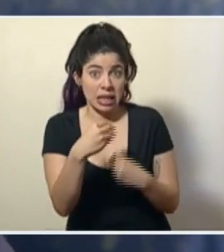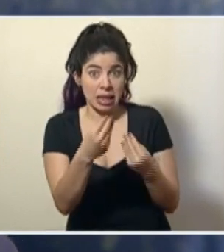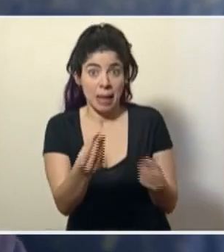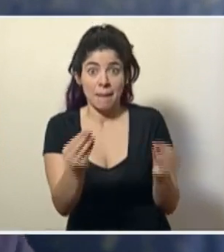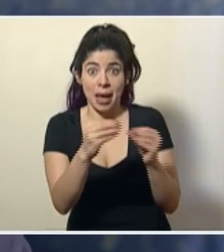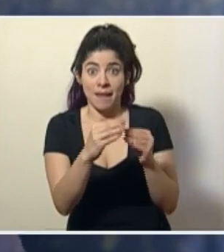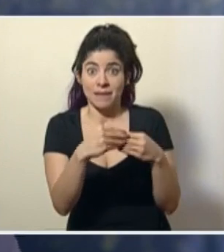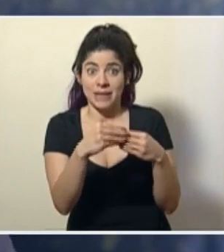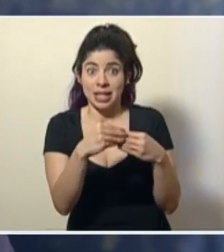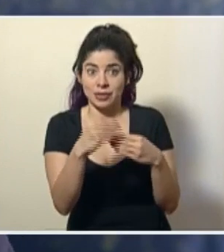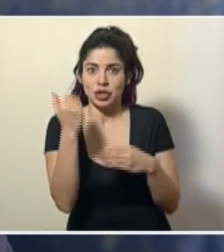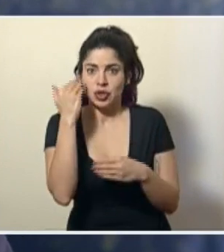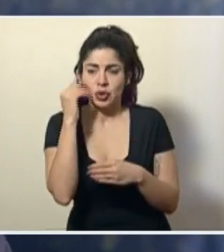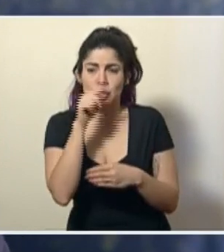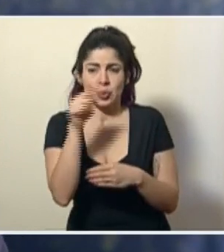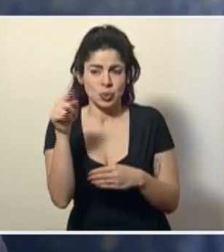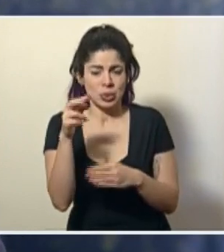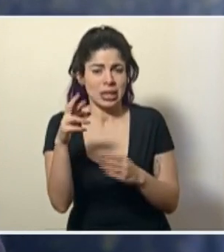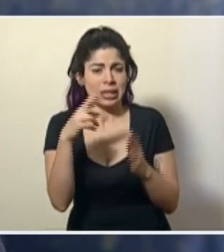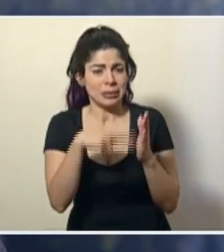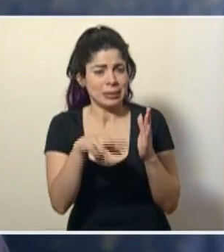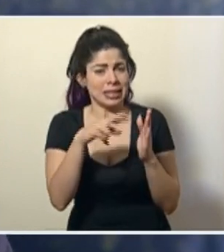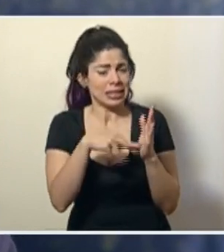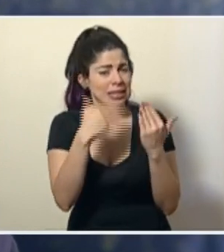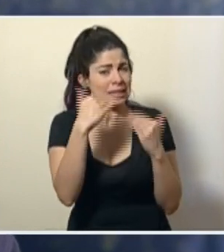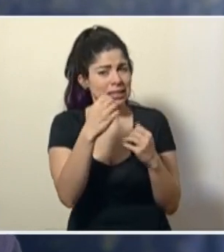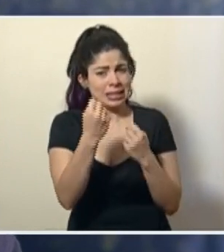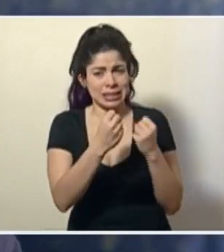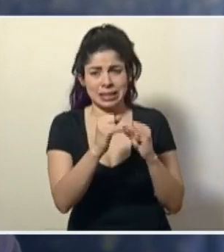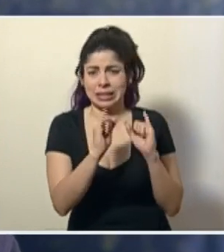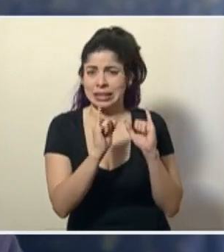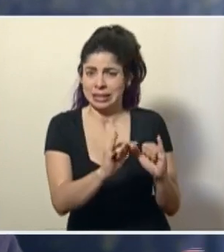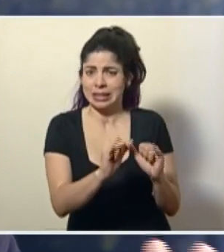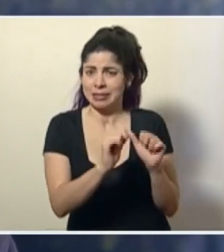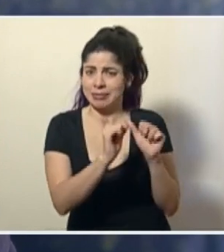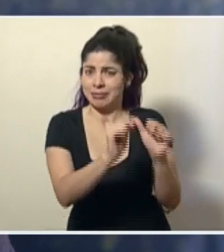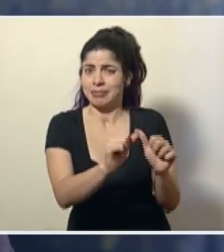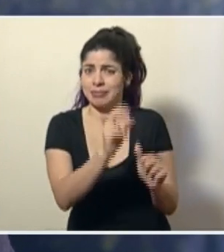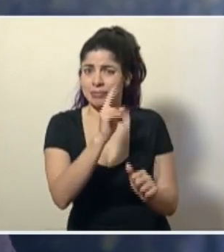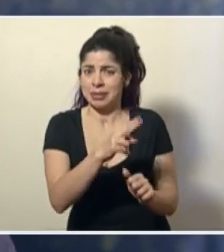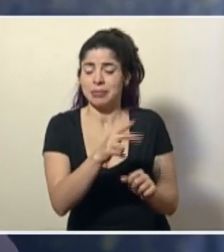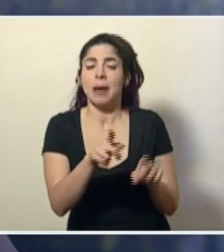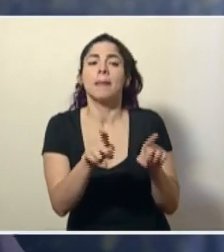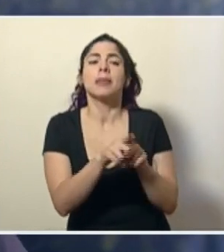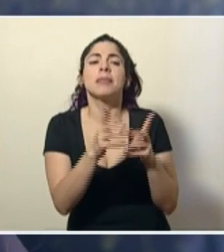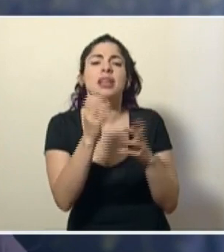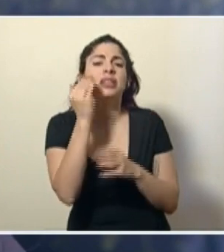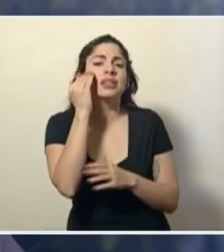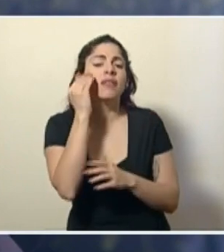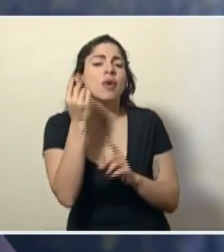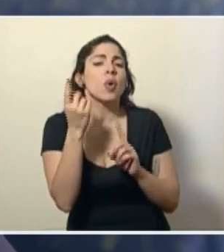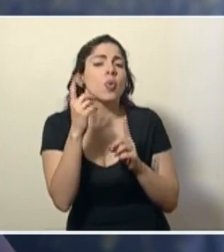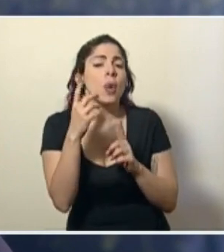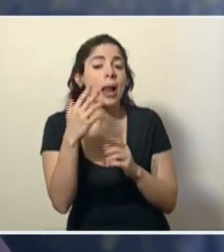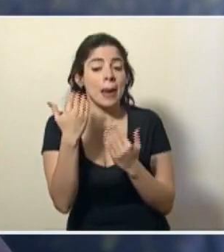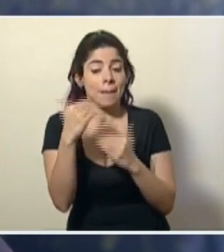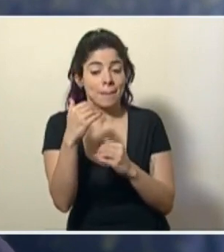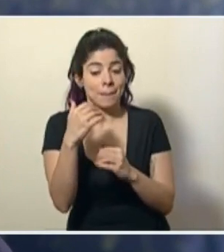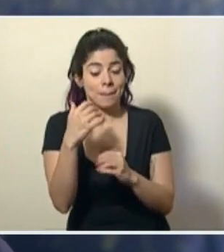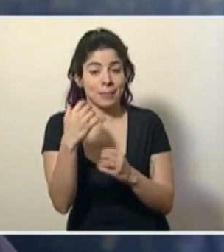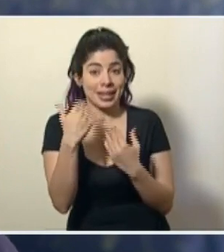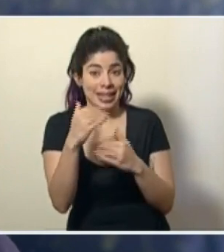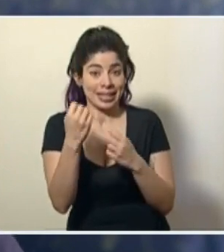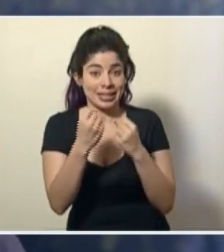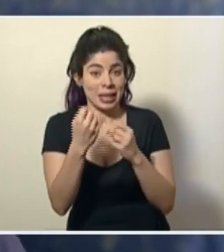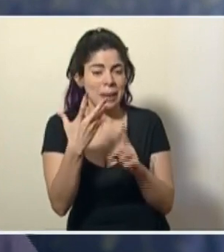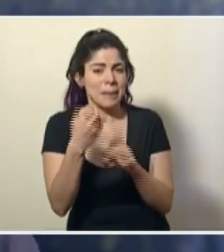eso, en vez de que ustedes insisten en mantener la restricción tal cual. Y quisiera saber qué datos tienen del impacto de la restricción. Es que